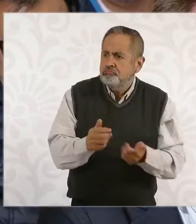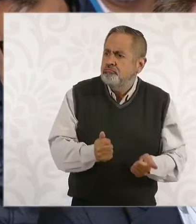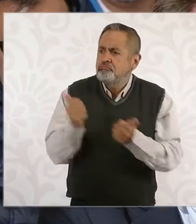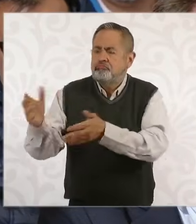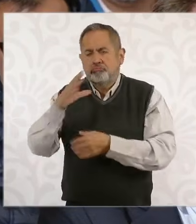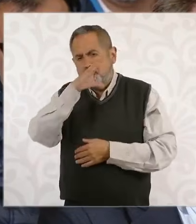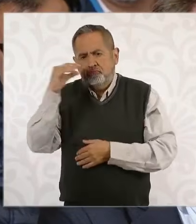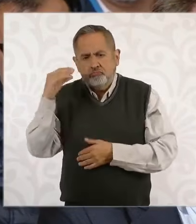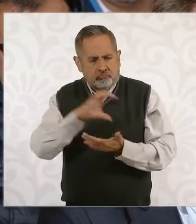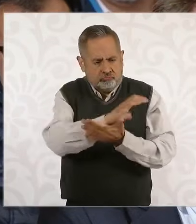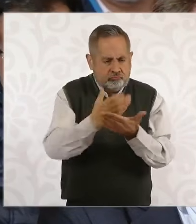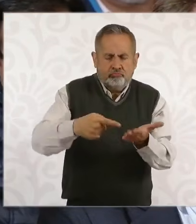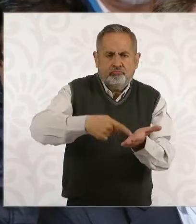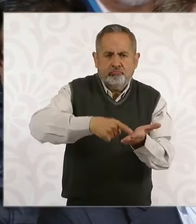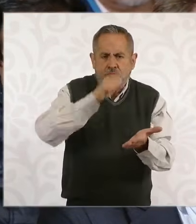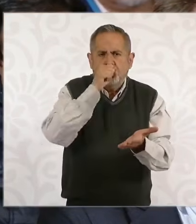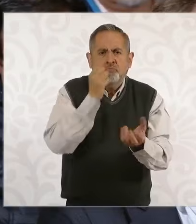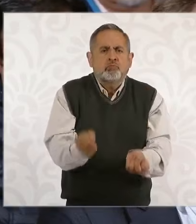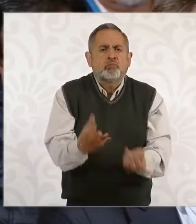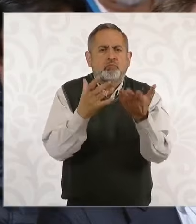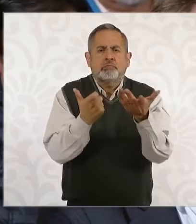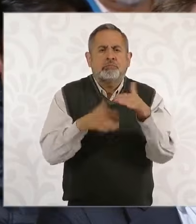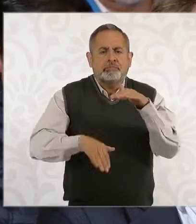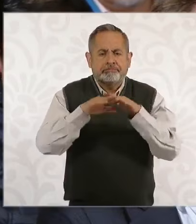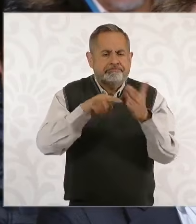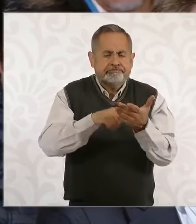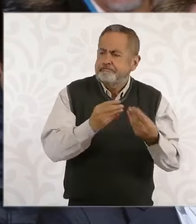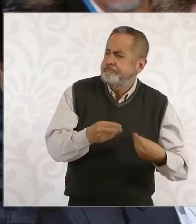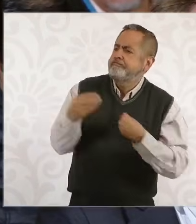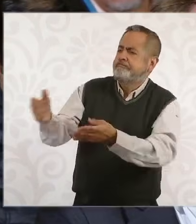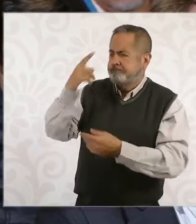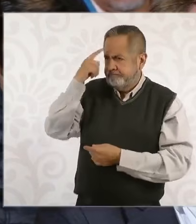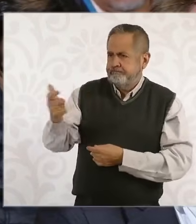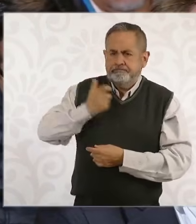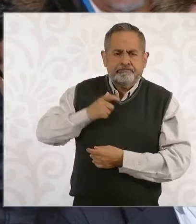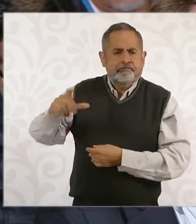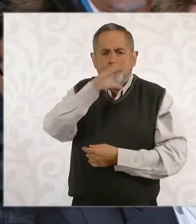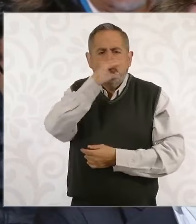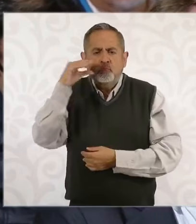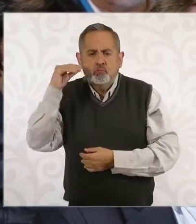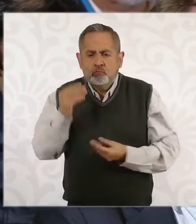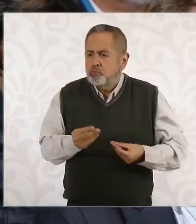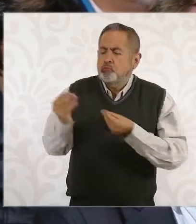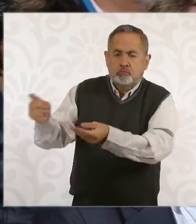cuánto ascienden los montos y los contratos que se tienen con el asunto pues del envío de petróleo en